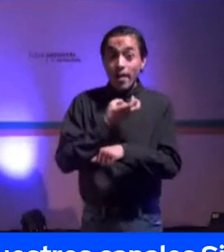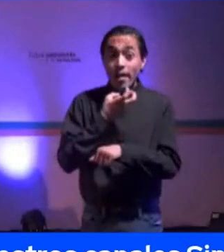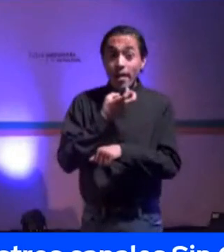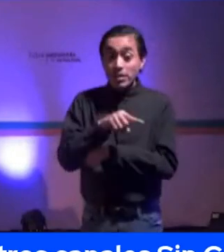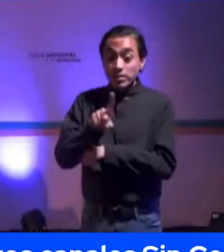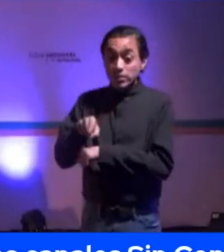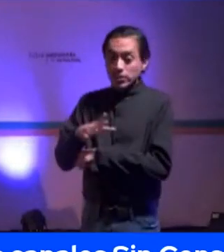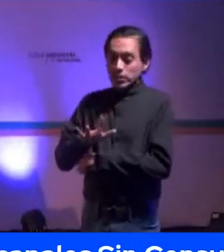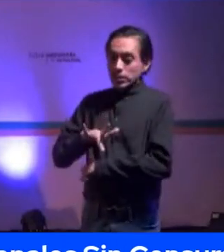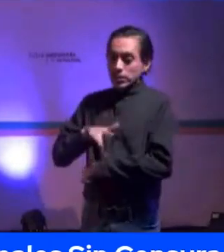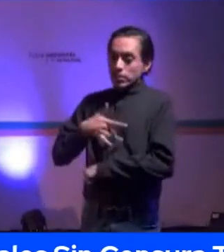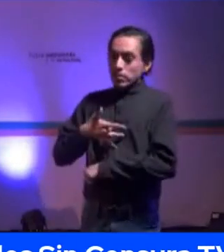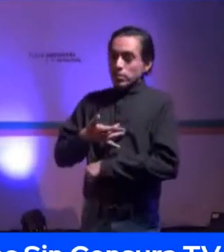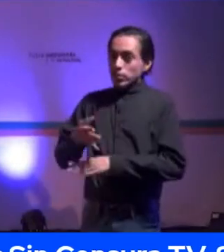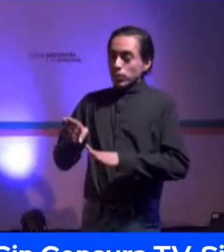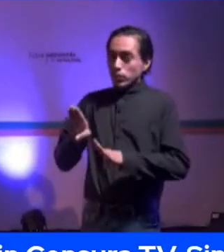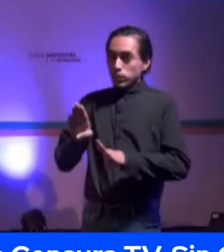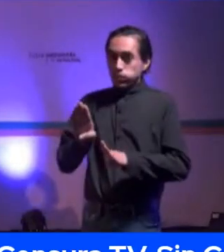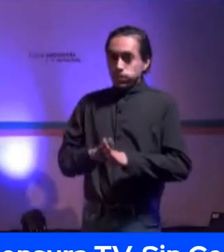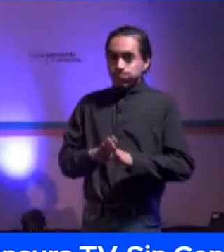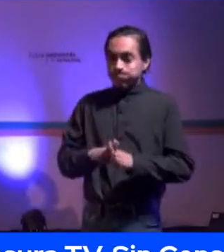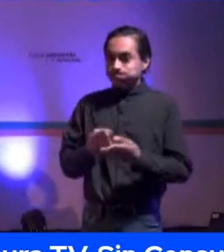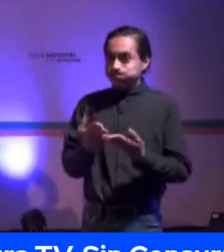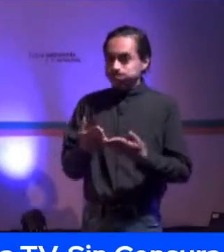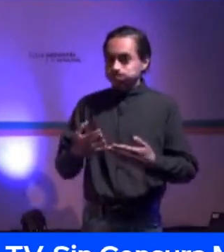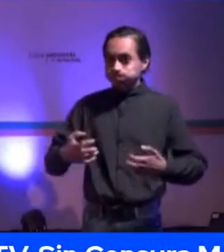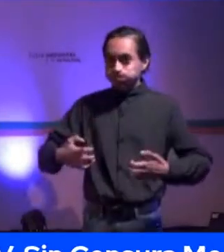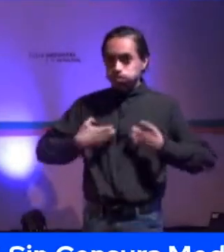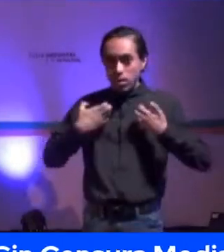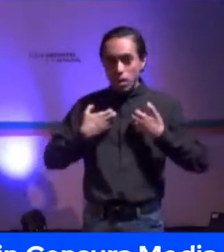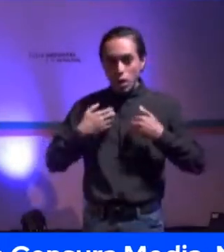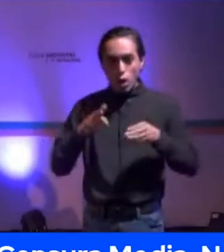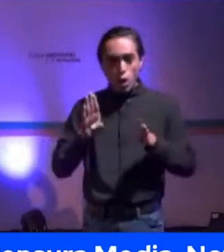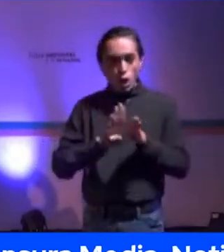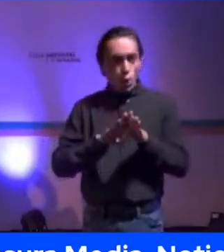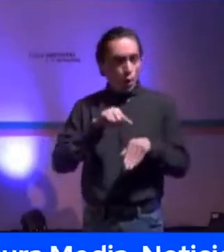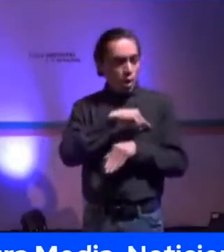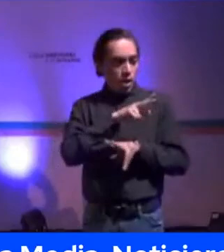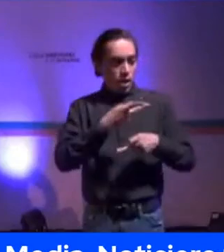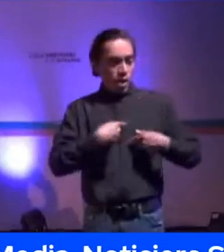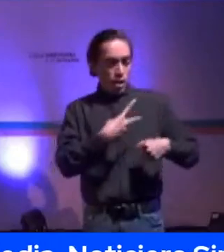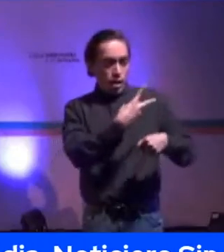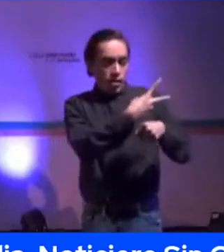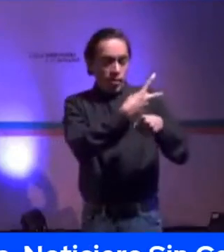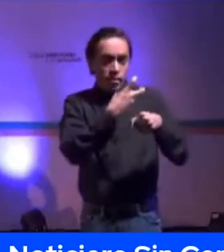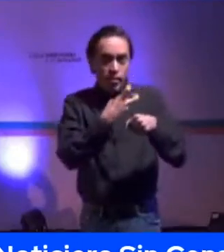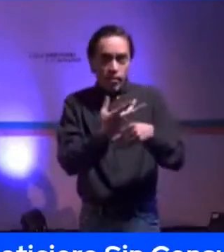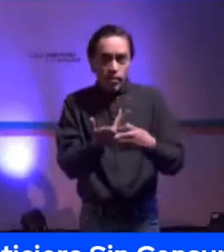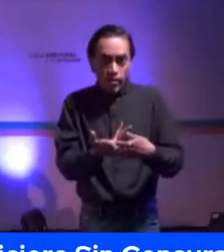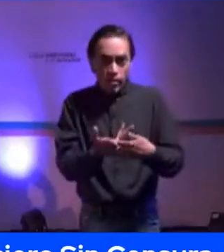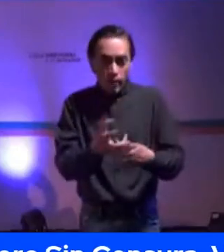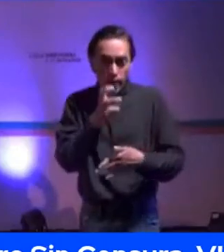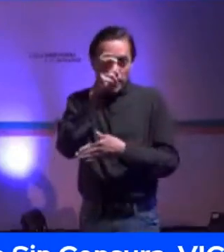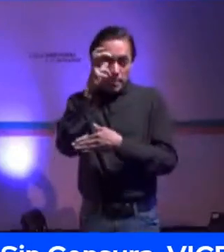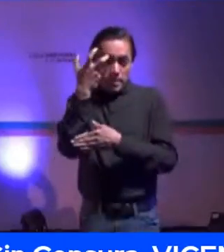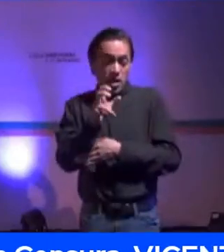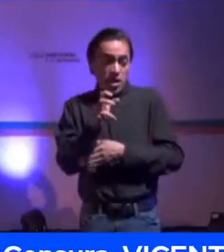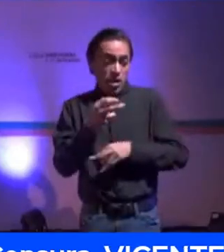doliendo. Y lo que van a decir es, ¿cómo invitan a estos, perdón, pinches